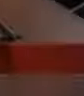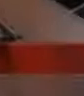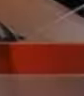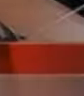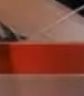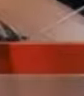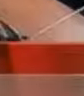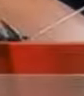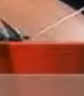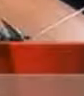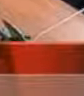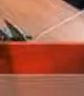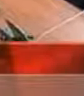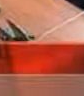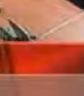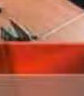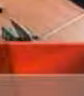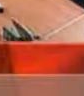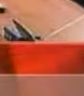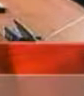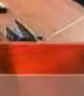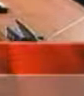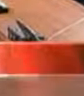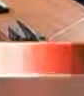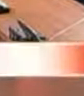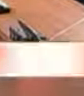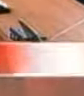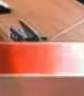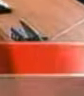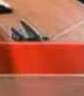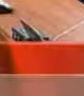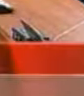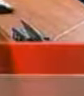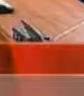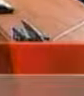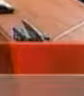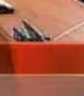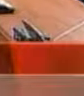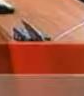Siendo las 6:38 de la... Sí, congresista Julca.